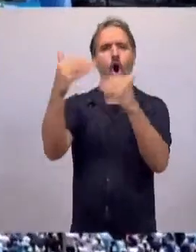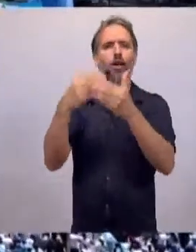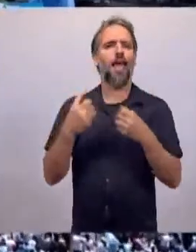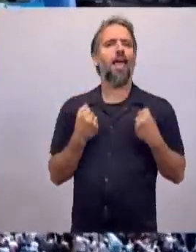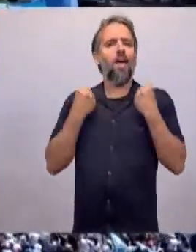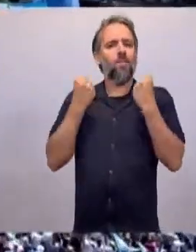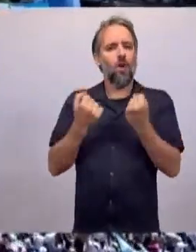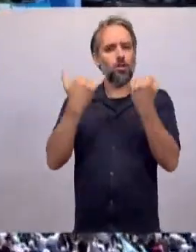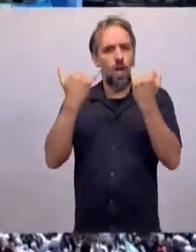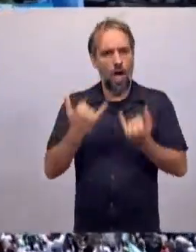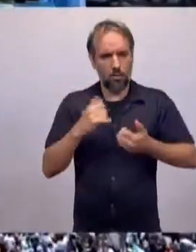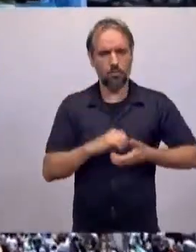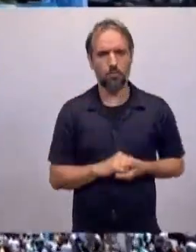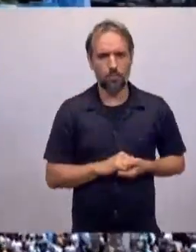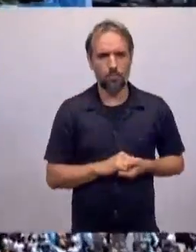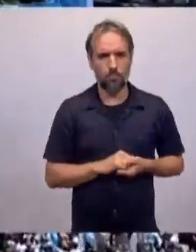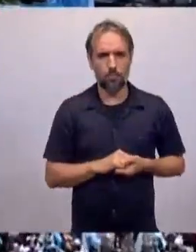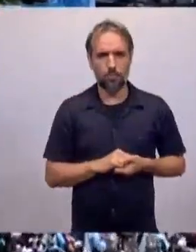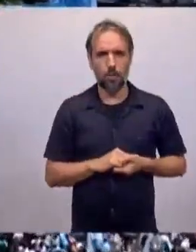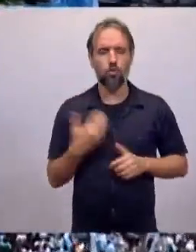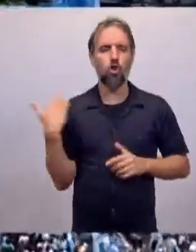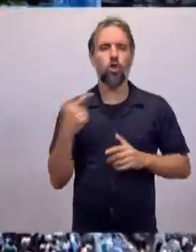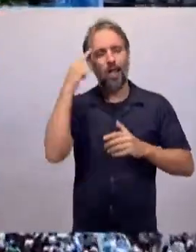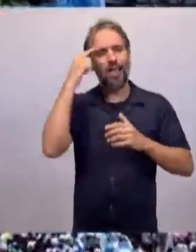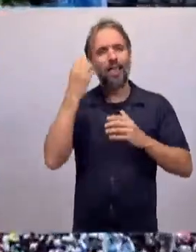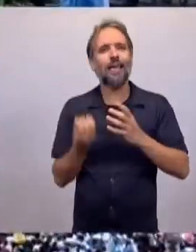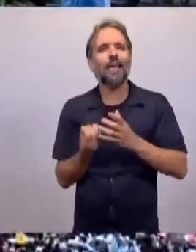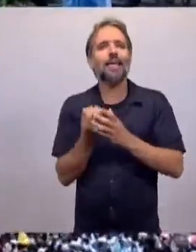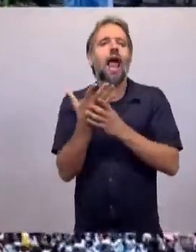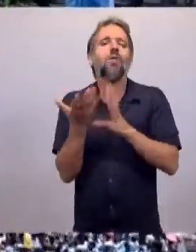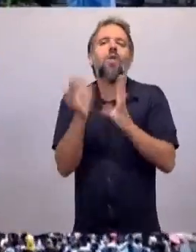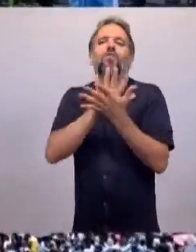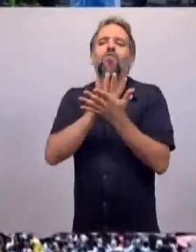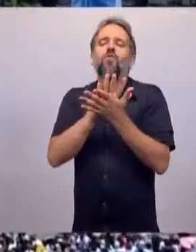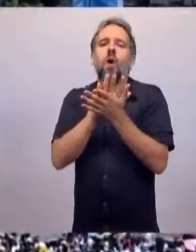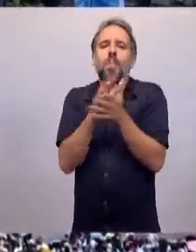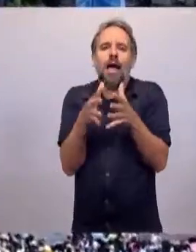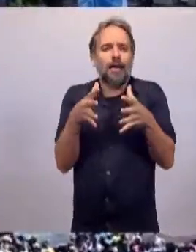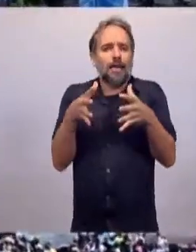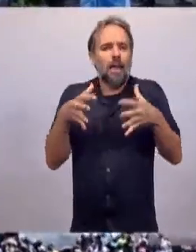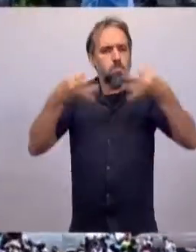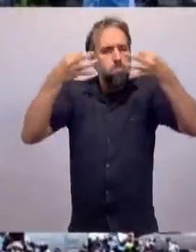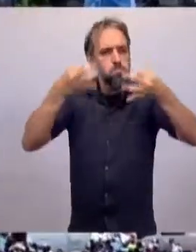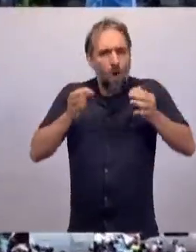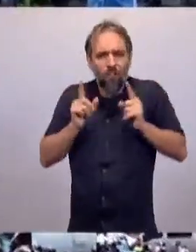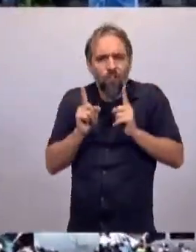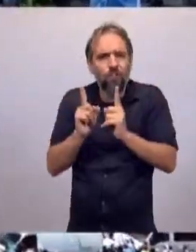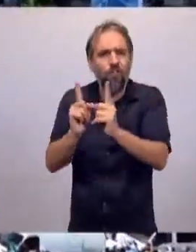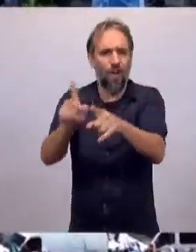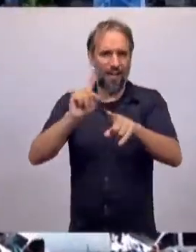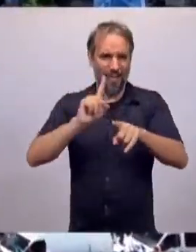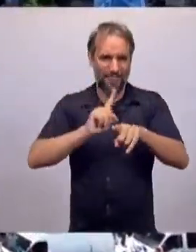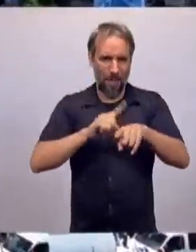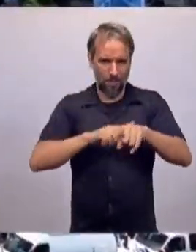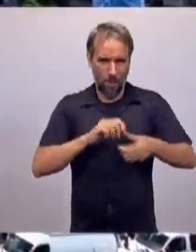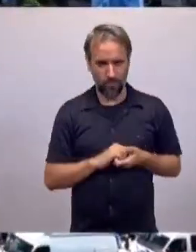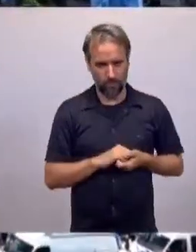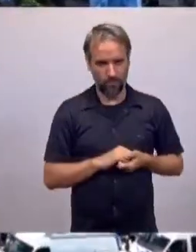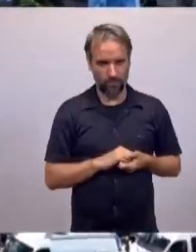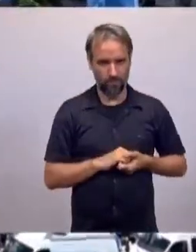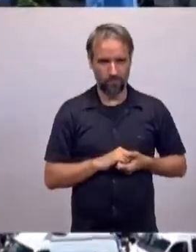esfuerzo habiendo creado las bases de un crecimiento sólido y sostenible en el tiempo.